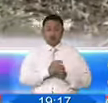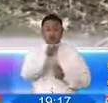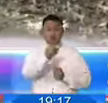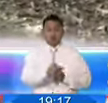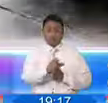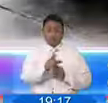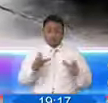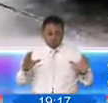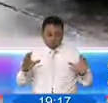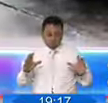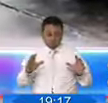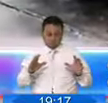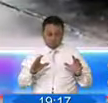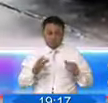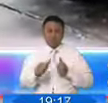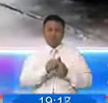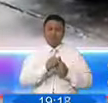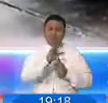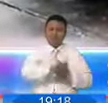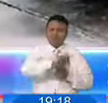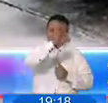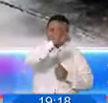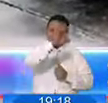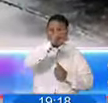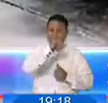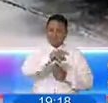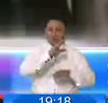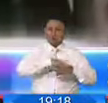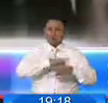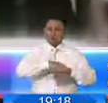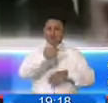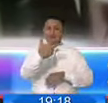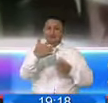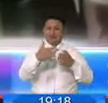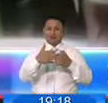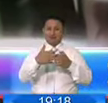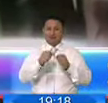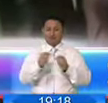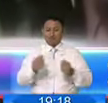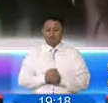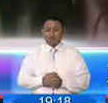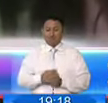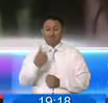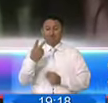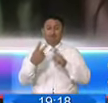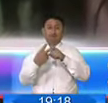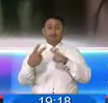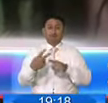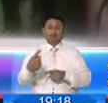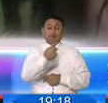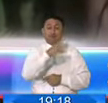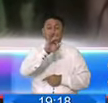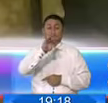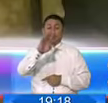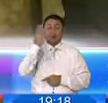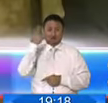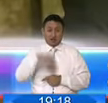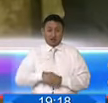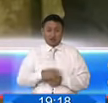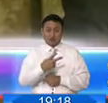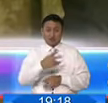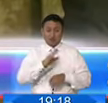localizar al responsable de la muerte del equipo periodístico de diario el comercio y de la pareja secuestrada aproximadamente hace 84 días